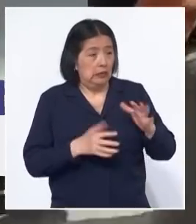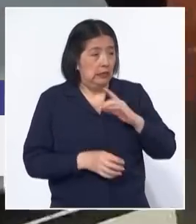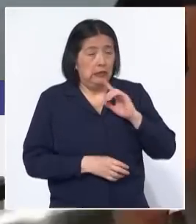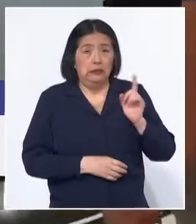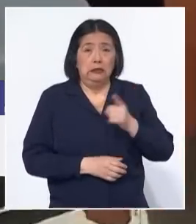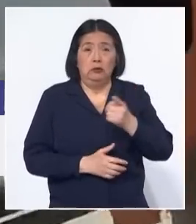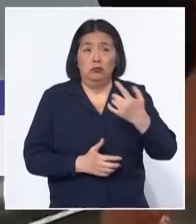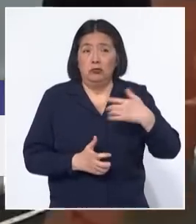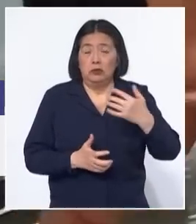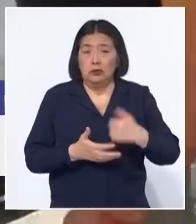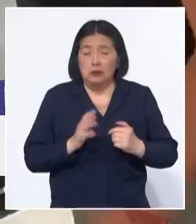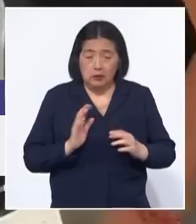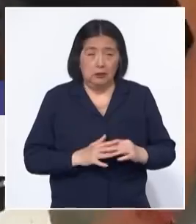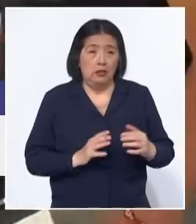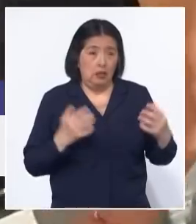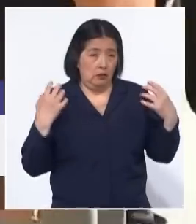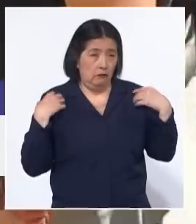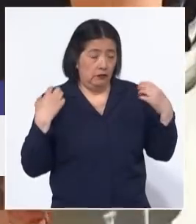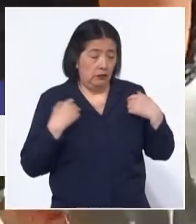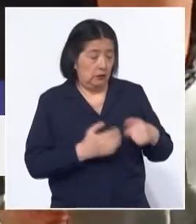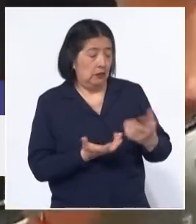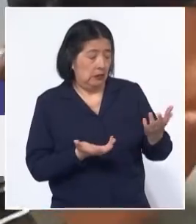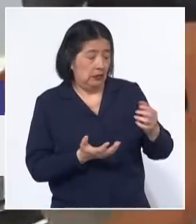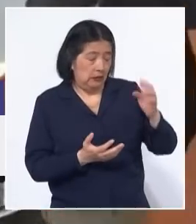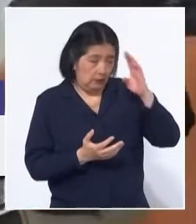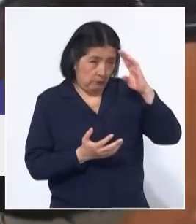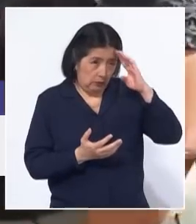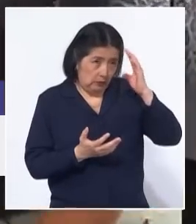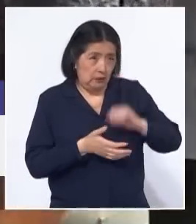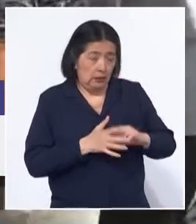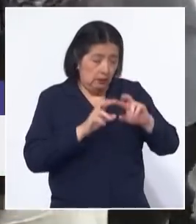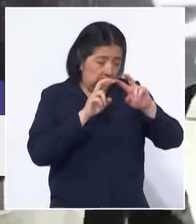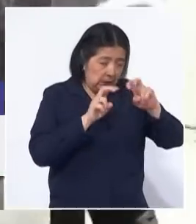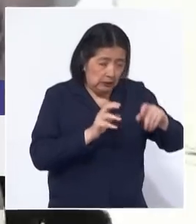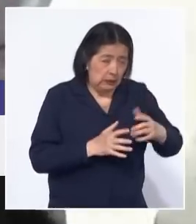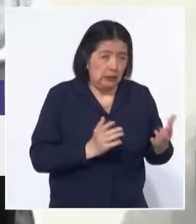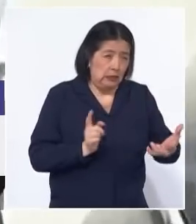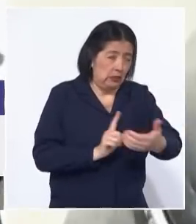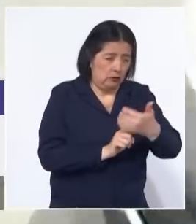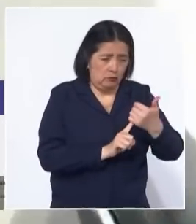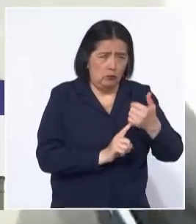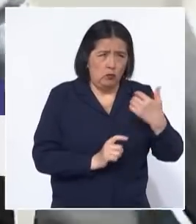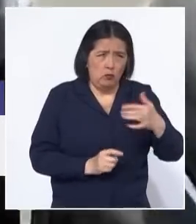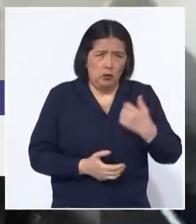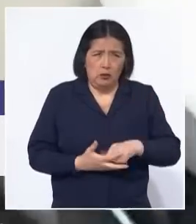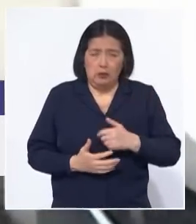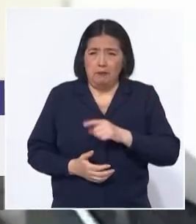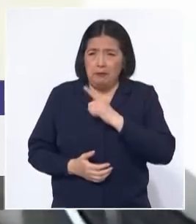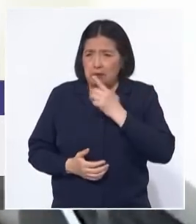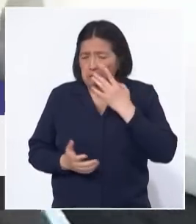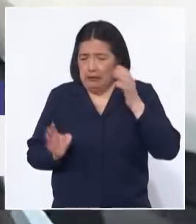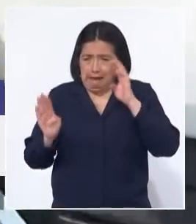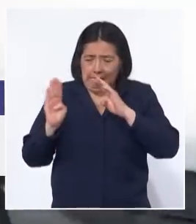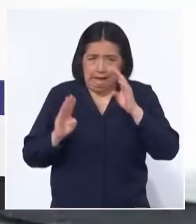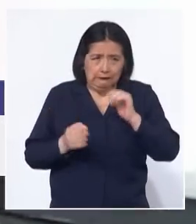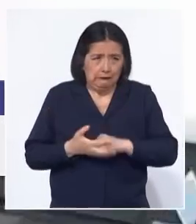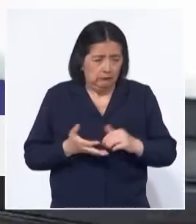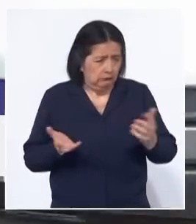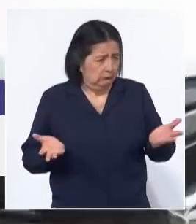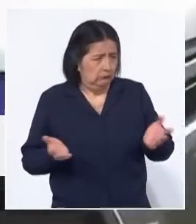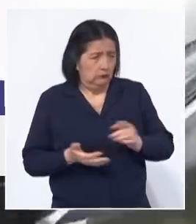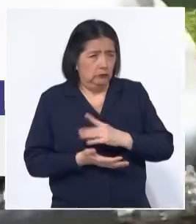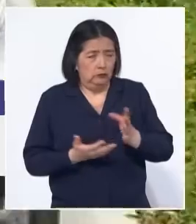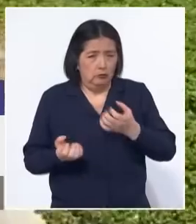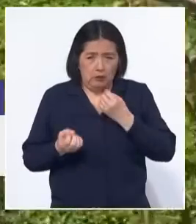el personal de la División de Secuestros se encuentra detrás de esta investigación porque están muy preocupados los padres. Ellos, por supuesto, no